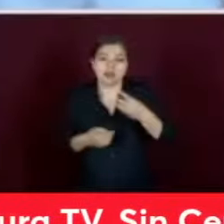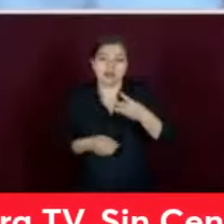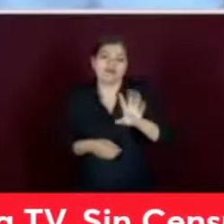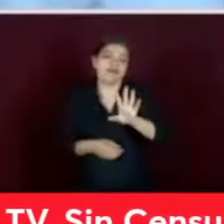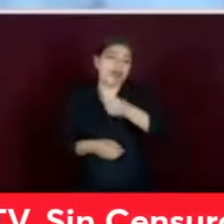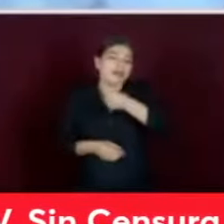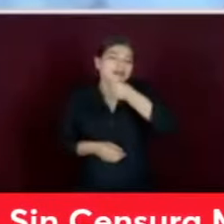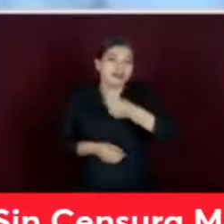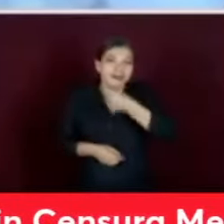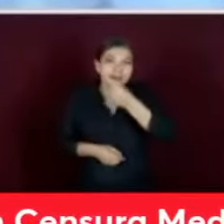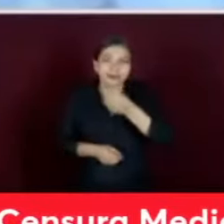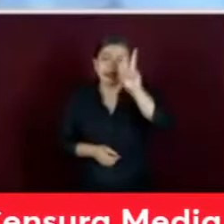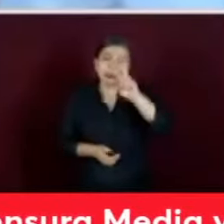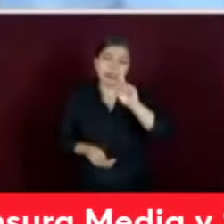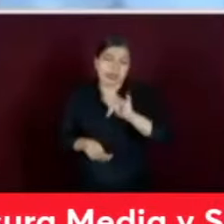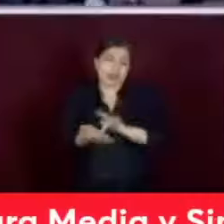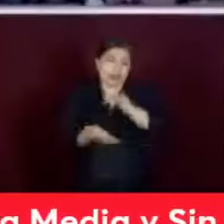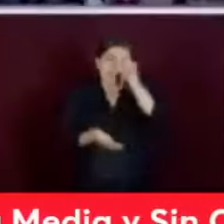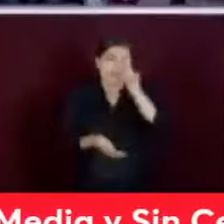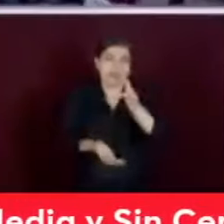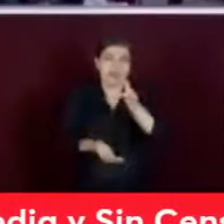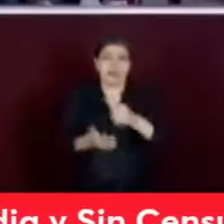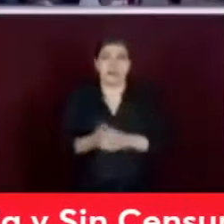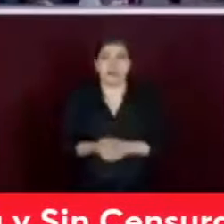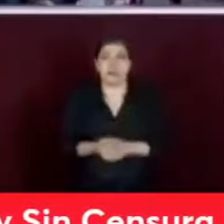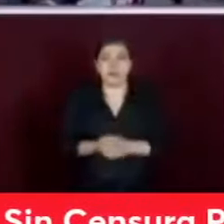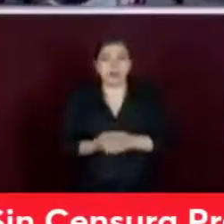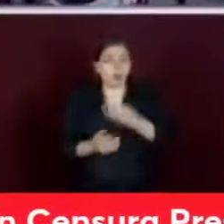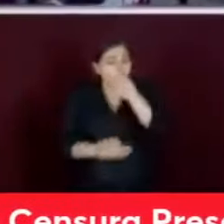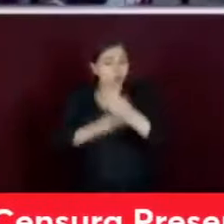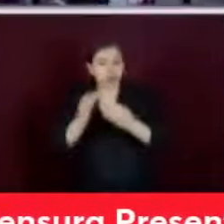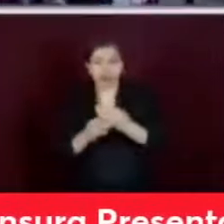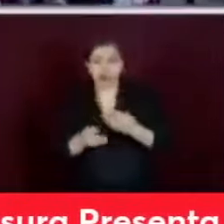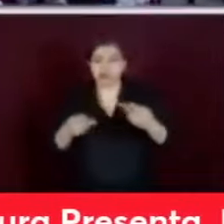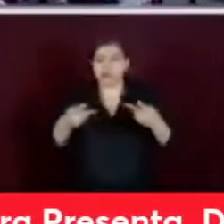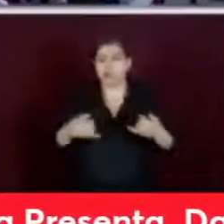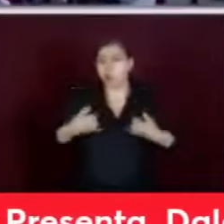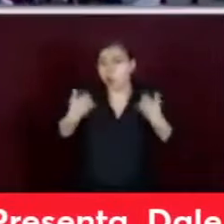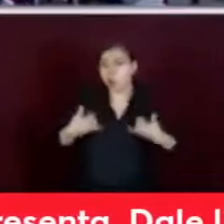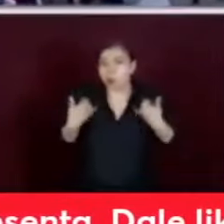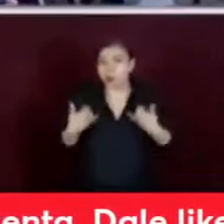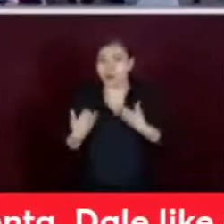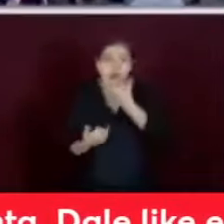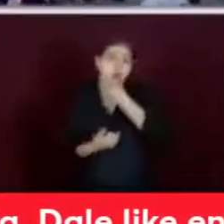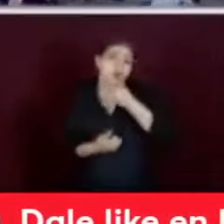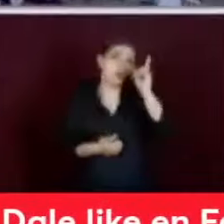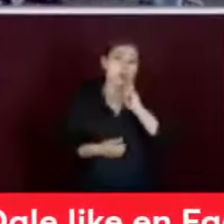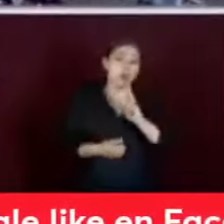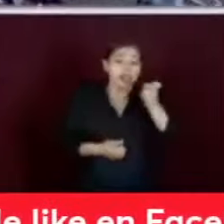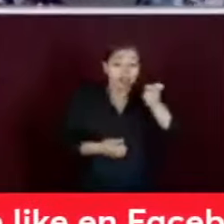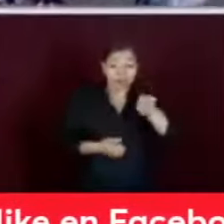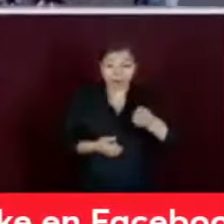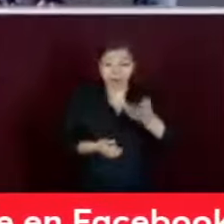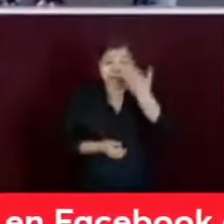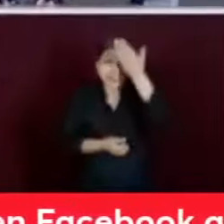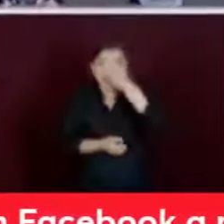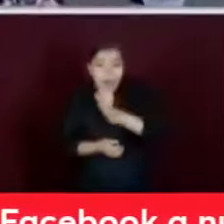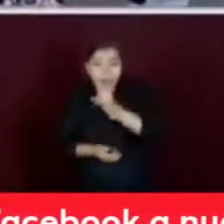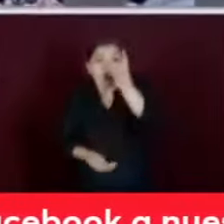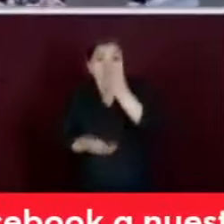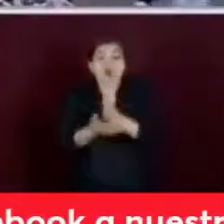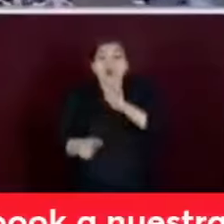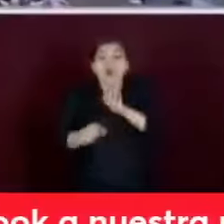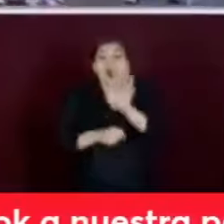mayores agradecidas, con las y los jóvenes que saben que la única opción